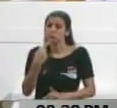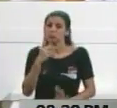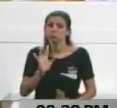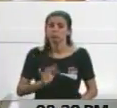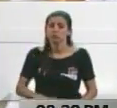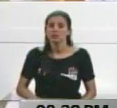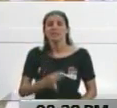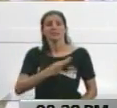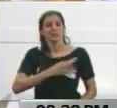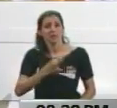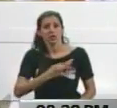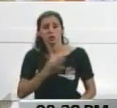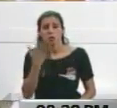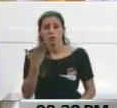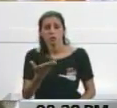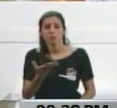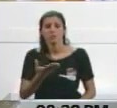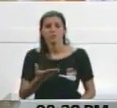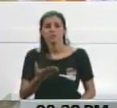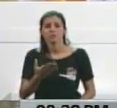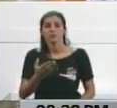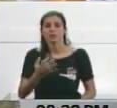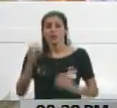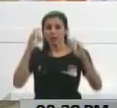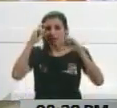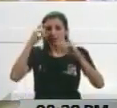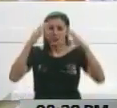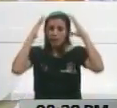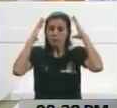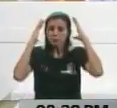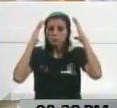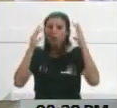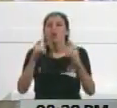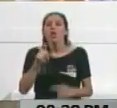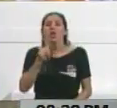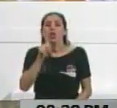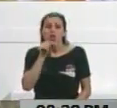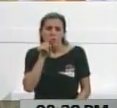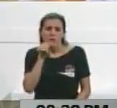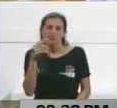el señor Ramos Aluc, alias Nido de Paloma,